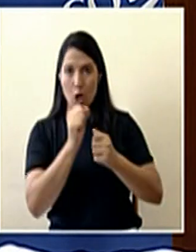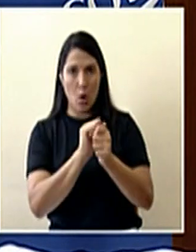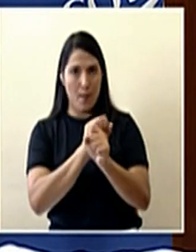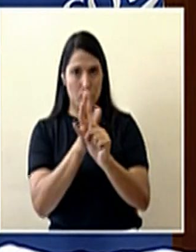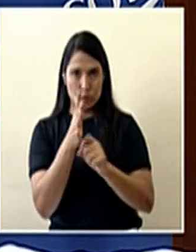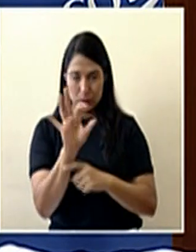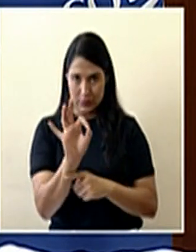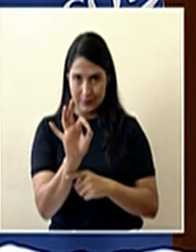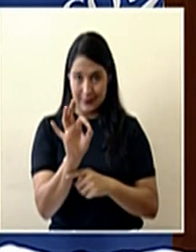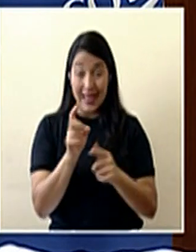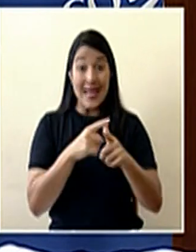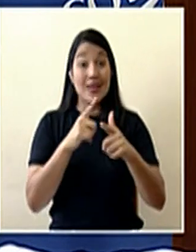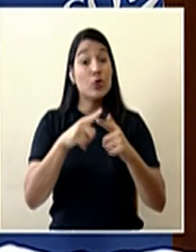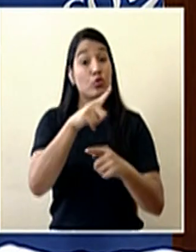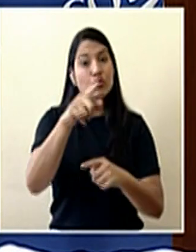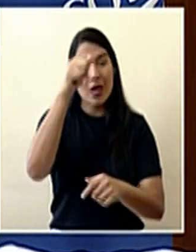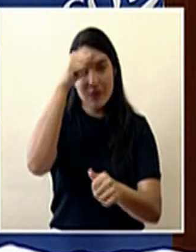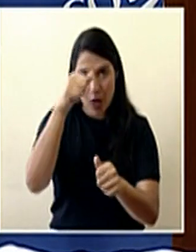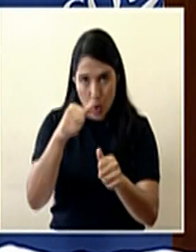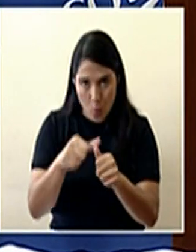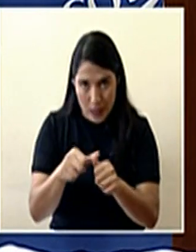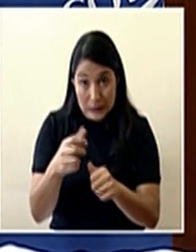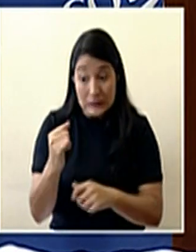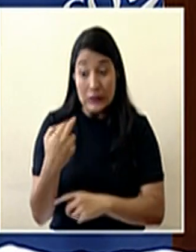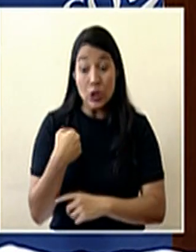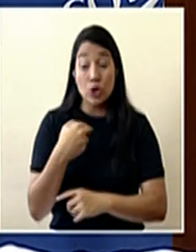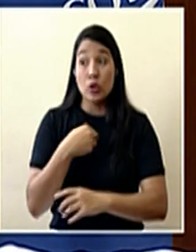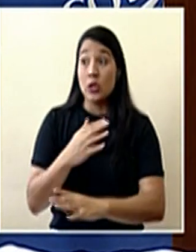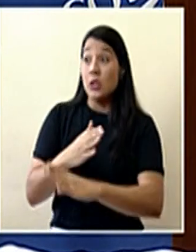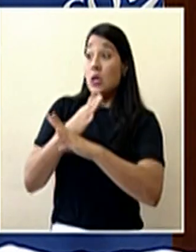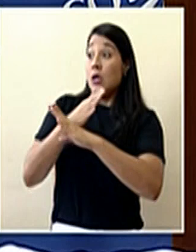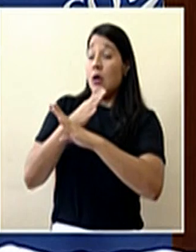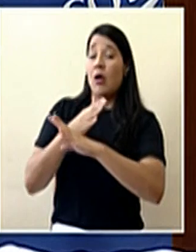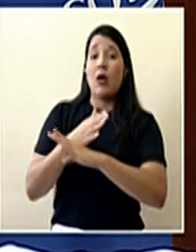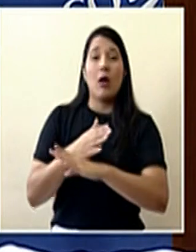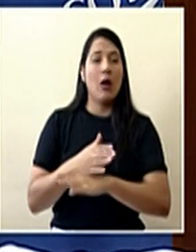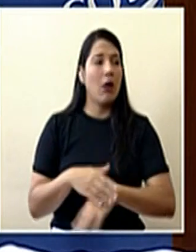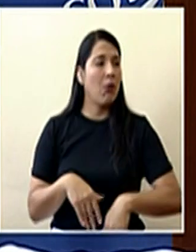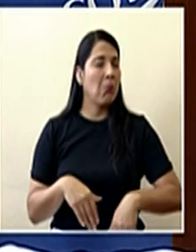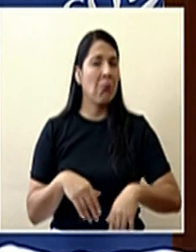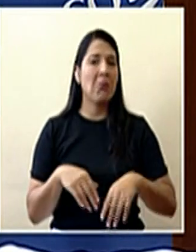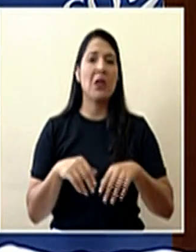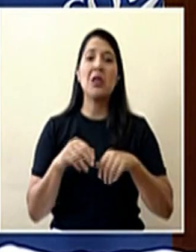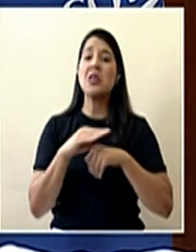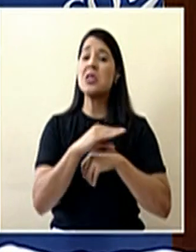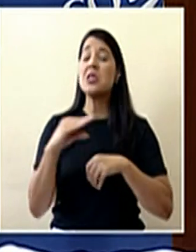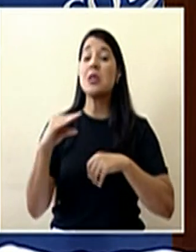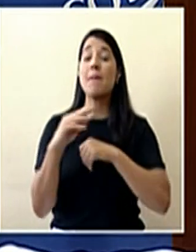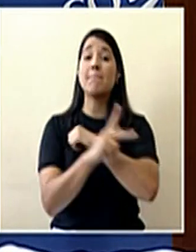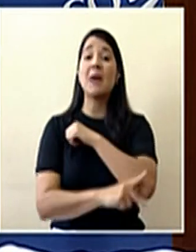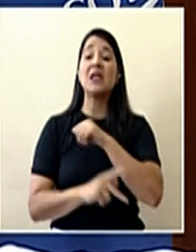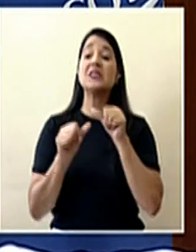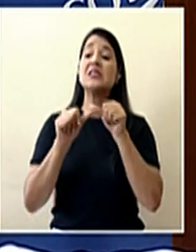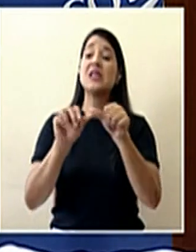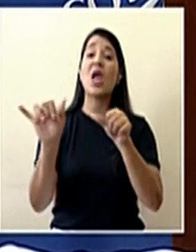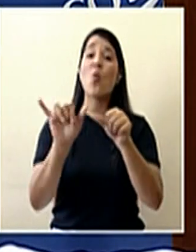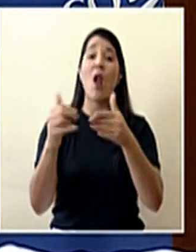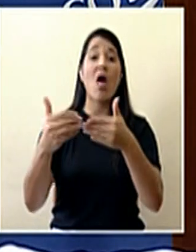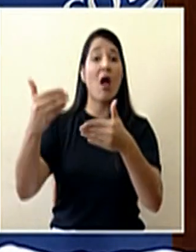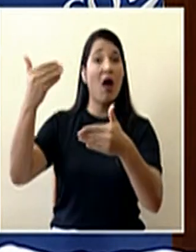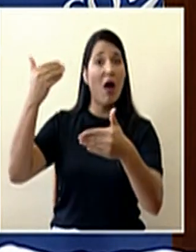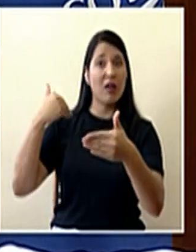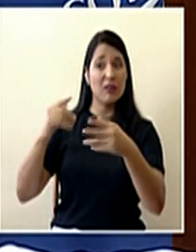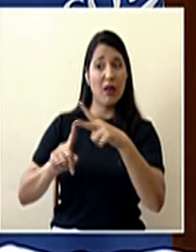si descuidamos las medidas y totalmente ponemos el país como estaba antes de que tuviéramos noticia del COVID, siempre va a haber